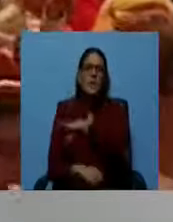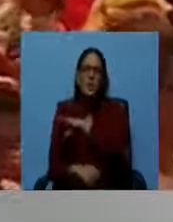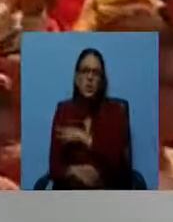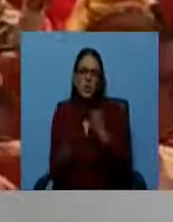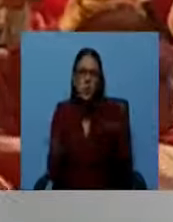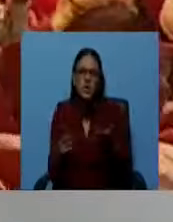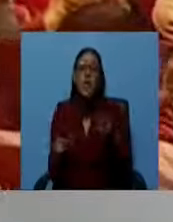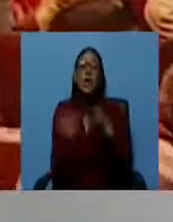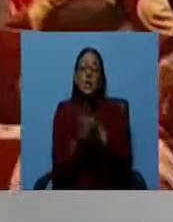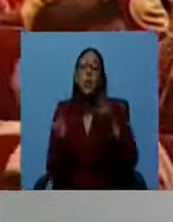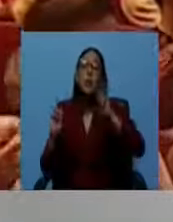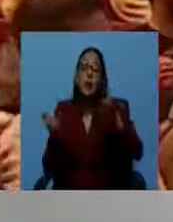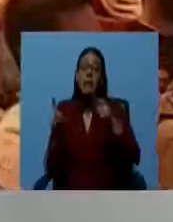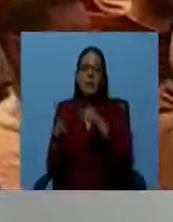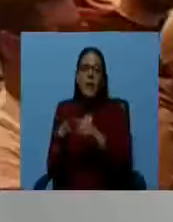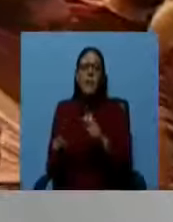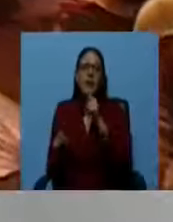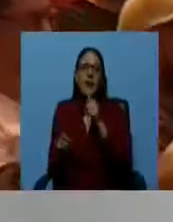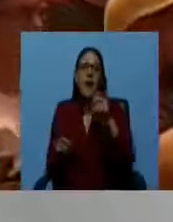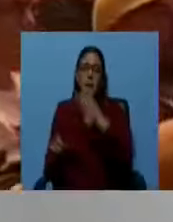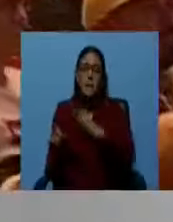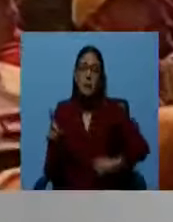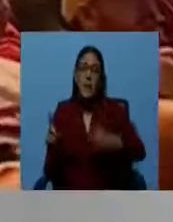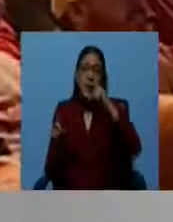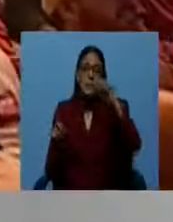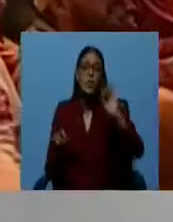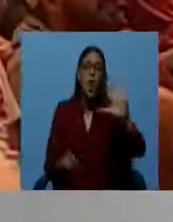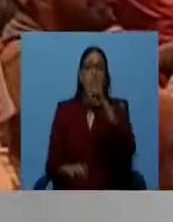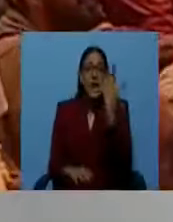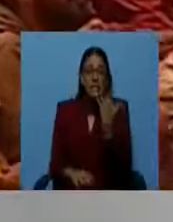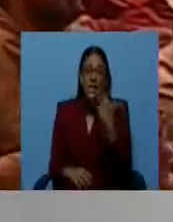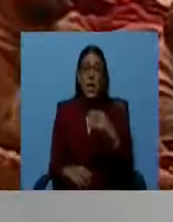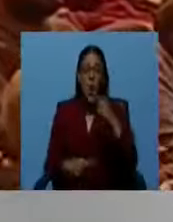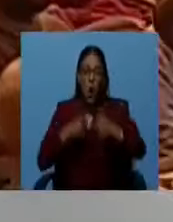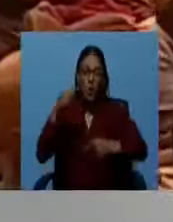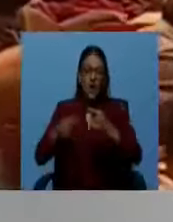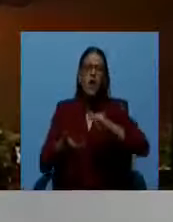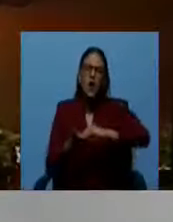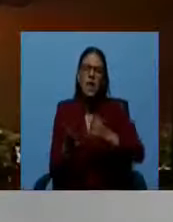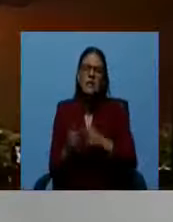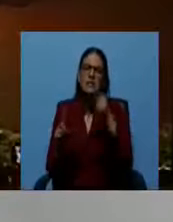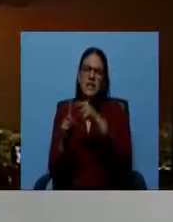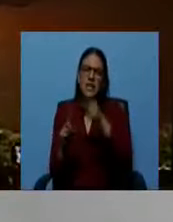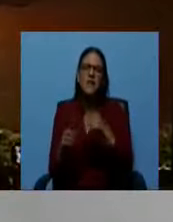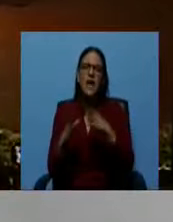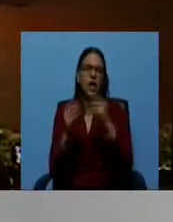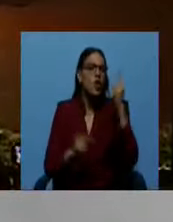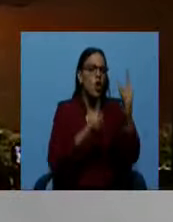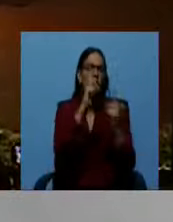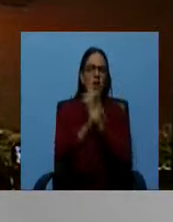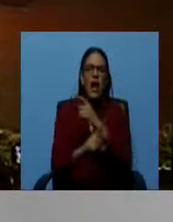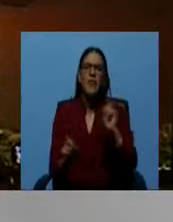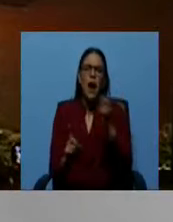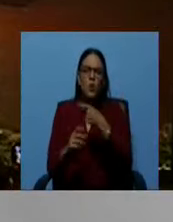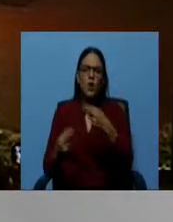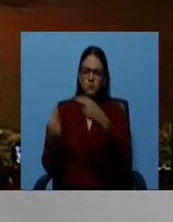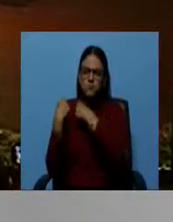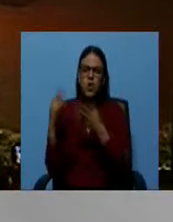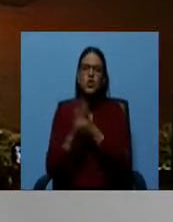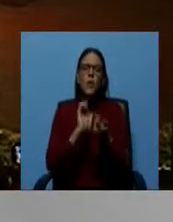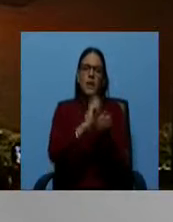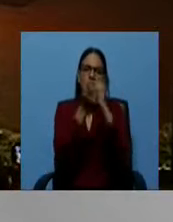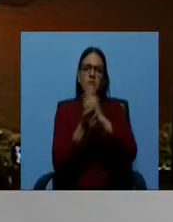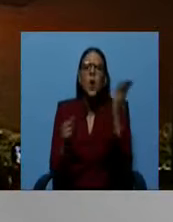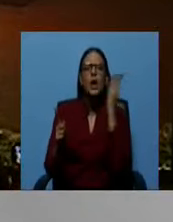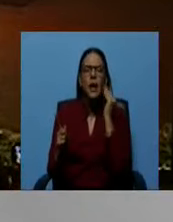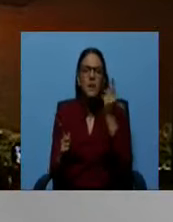ese contexto de lo que ha denominado el presidente Nicolás Maduro las cinco generaciones. ¿Qué papel juega cada una de estas generaciones en esa transformación que está